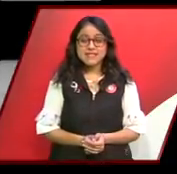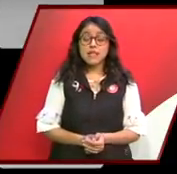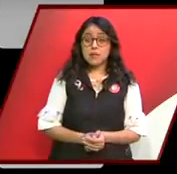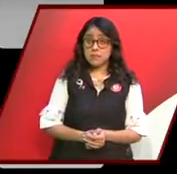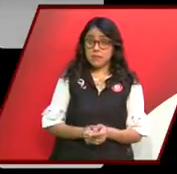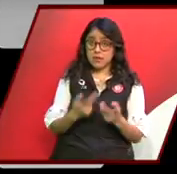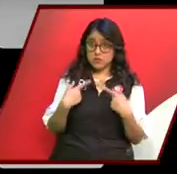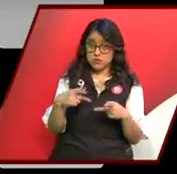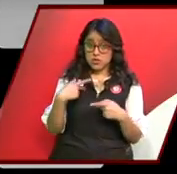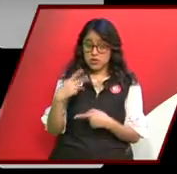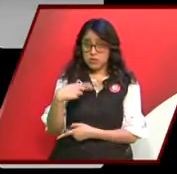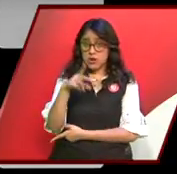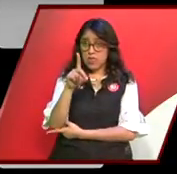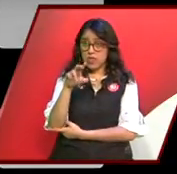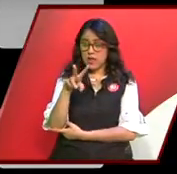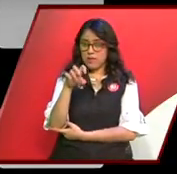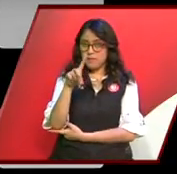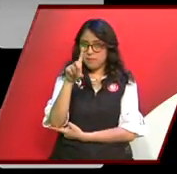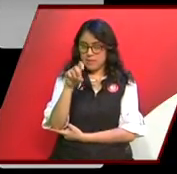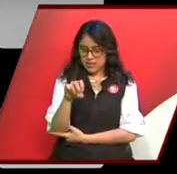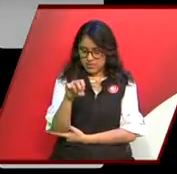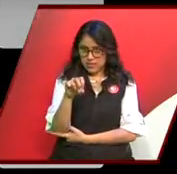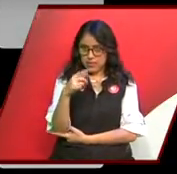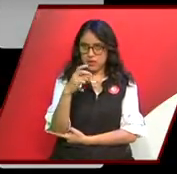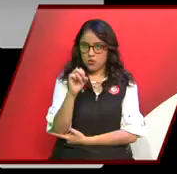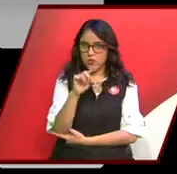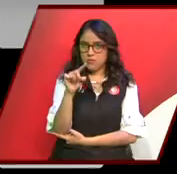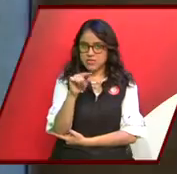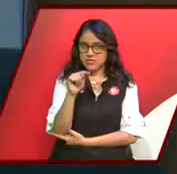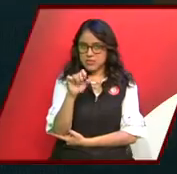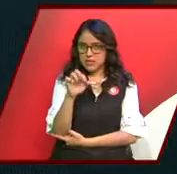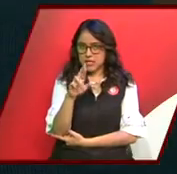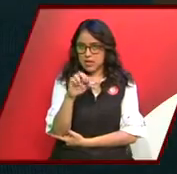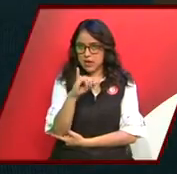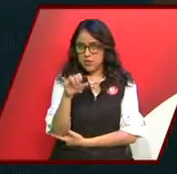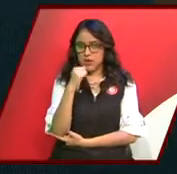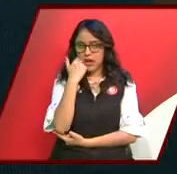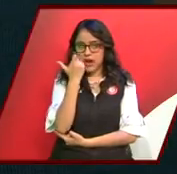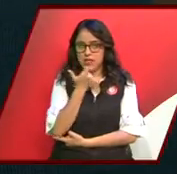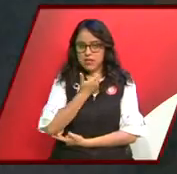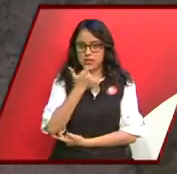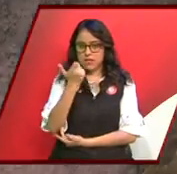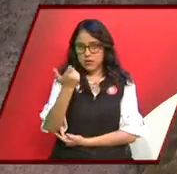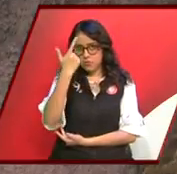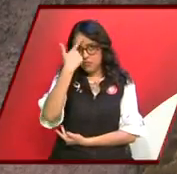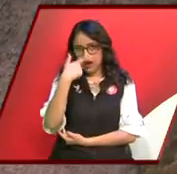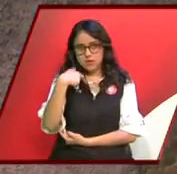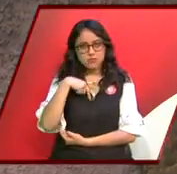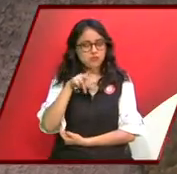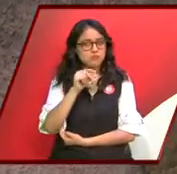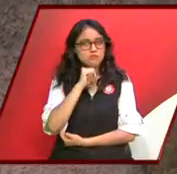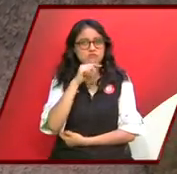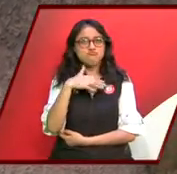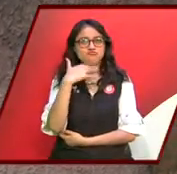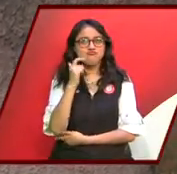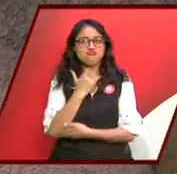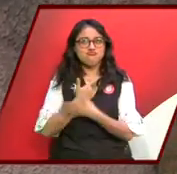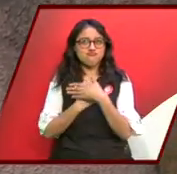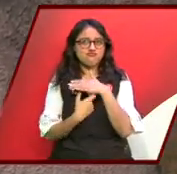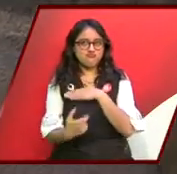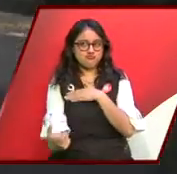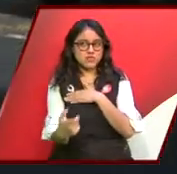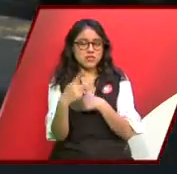el oficial David Gómez Trejo nos pidió cierta cantidad de dinero para que él no nos presentara cargos. La calle Segunda Cerrada